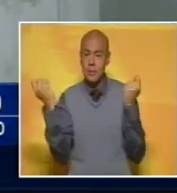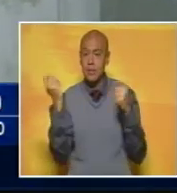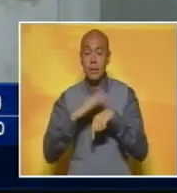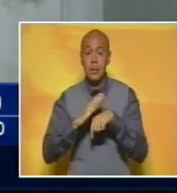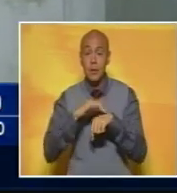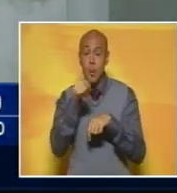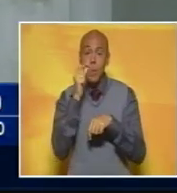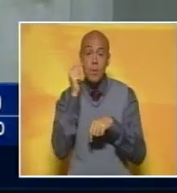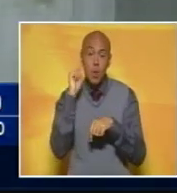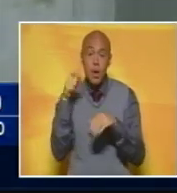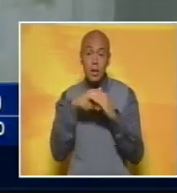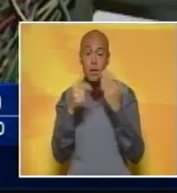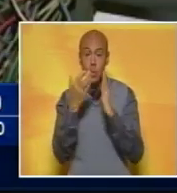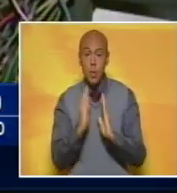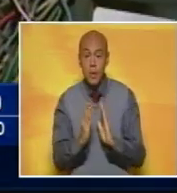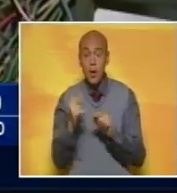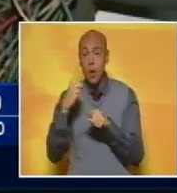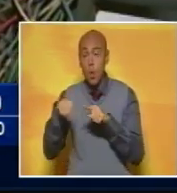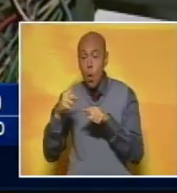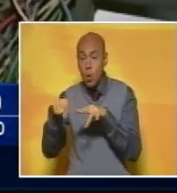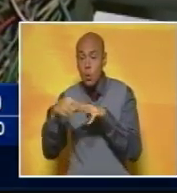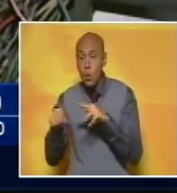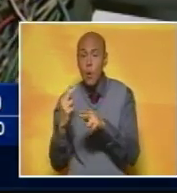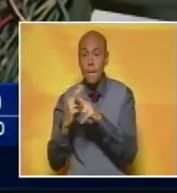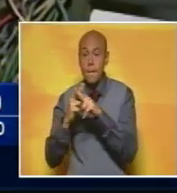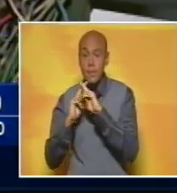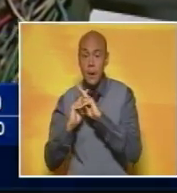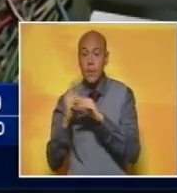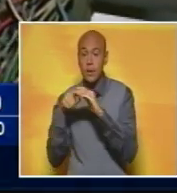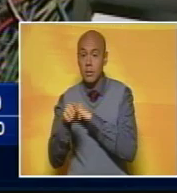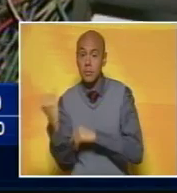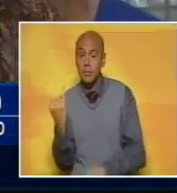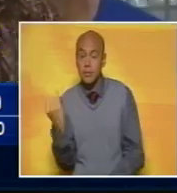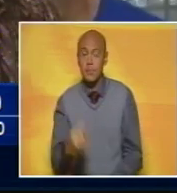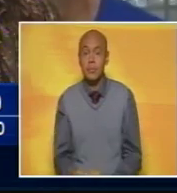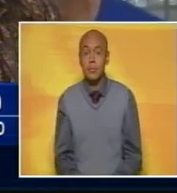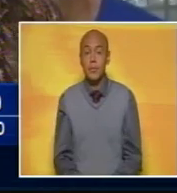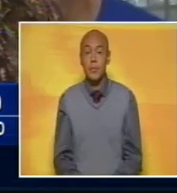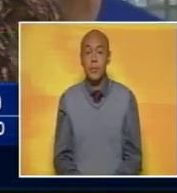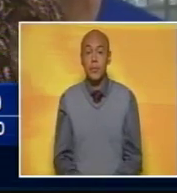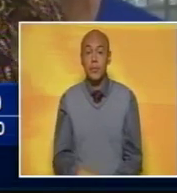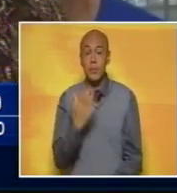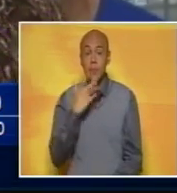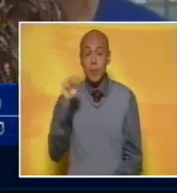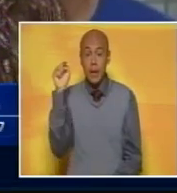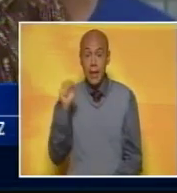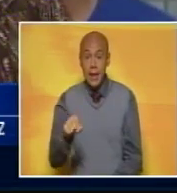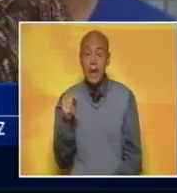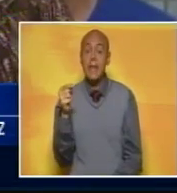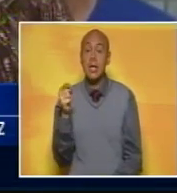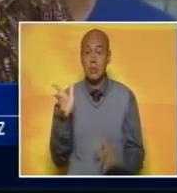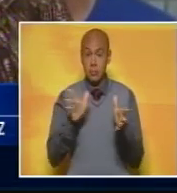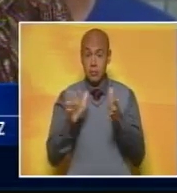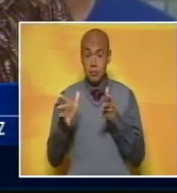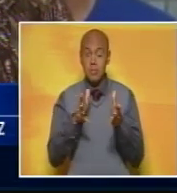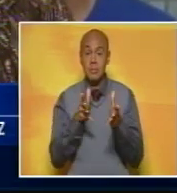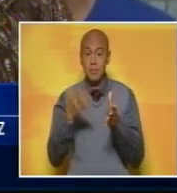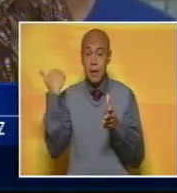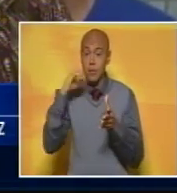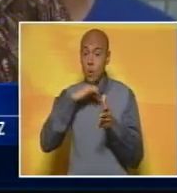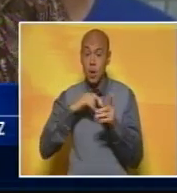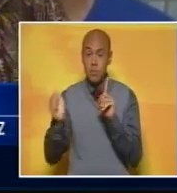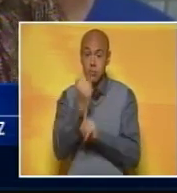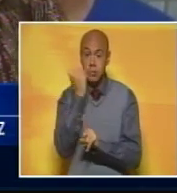los estudiantes a recibir clases en otras facultades. Desde ese momento, la Facultad de